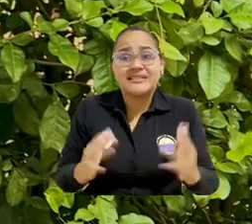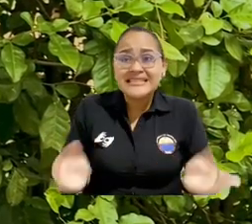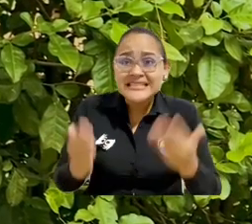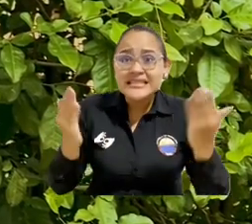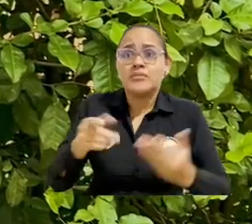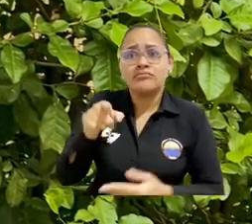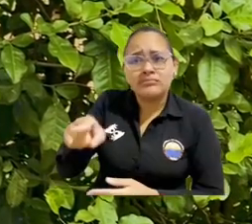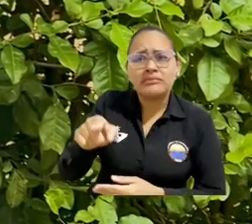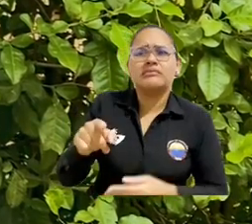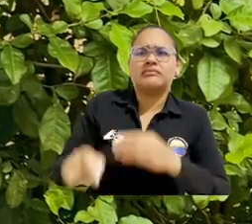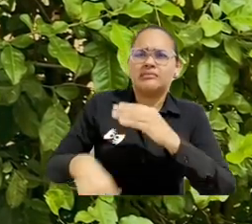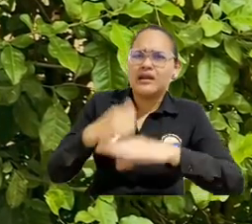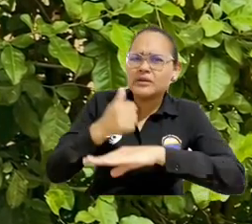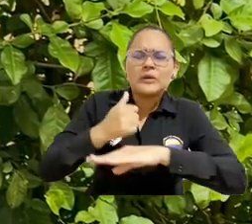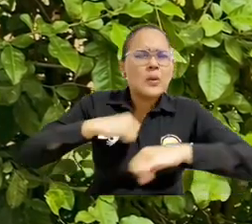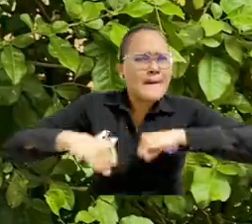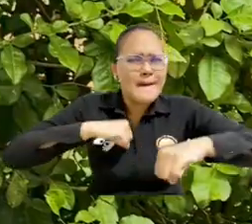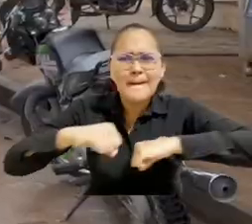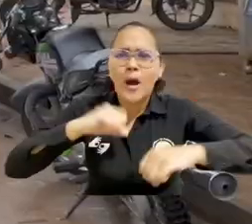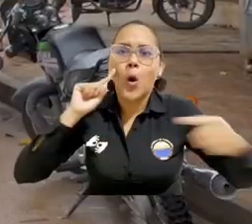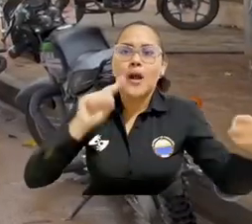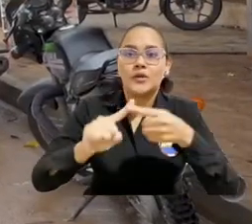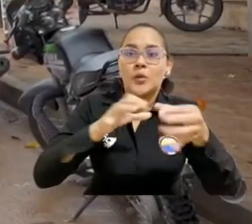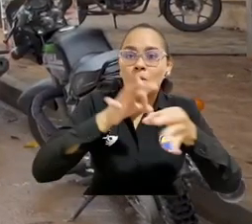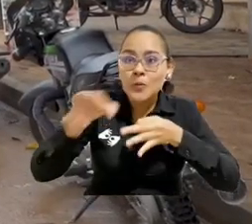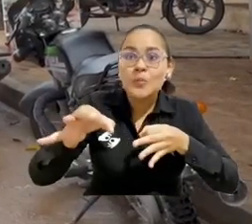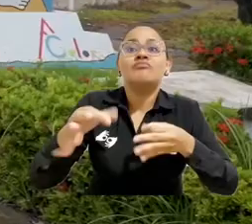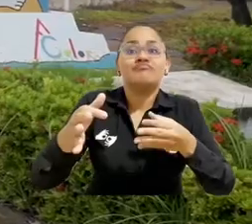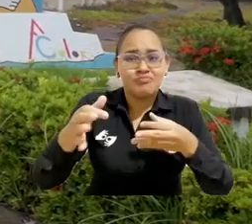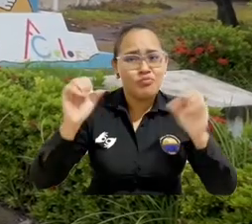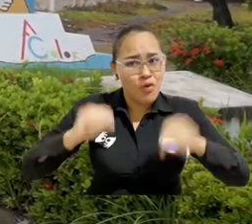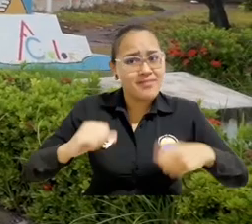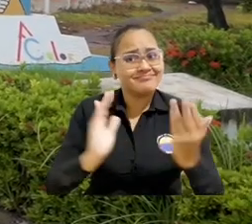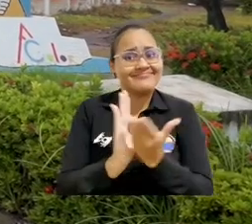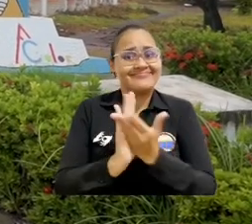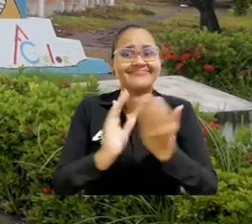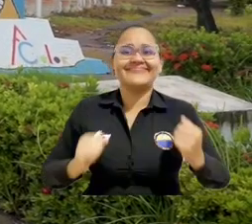promocionando que siga avanzando la educación en nuestro municipio.